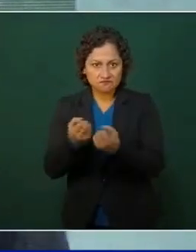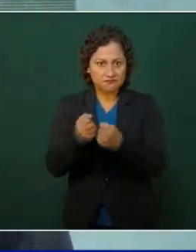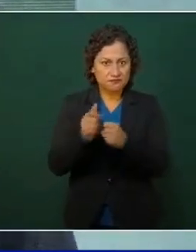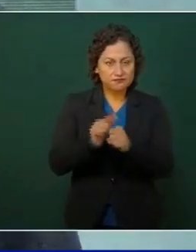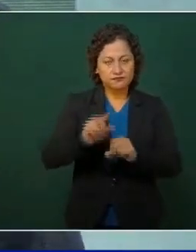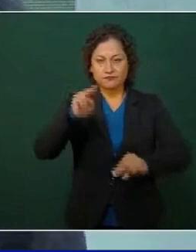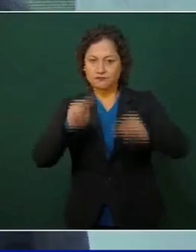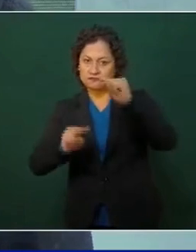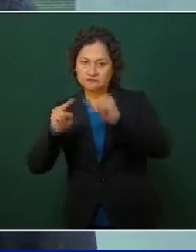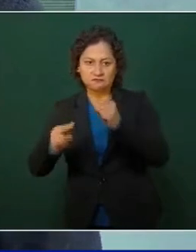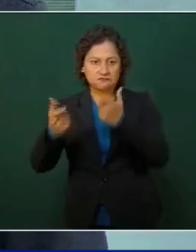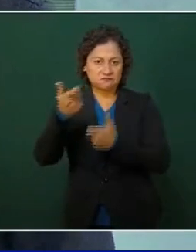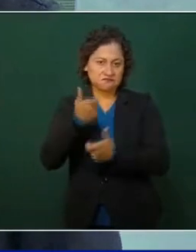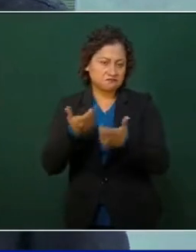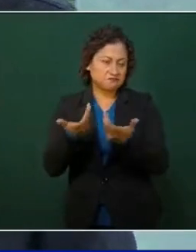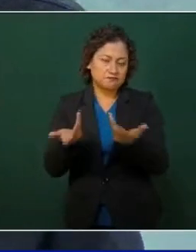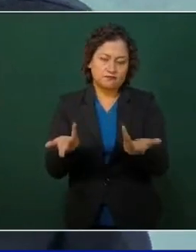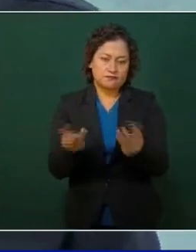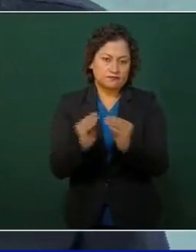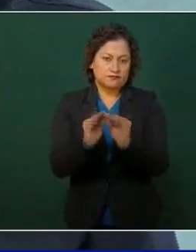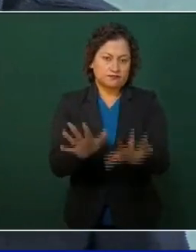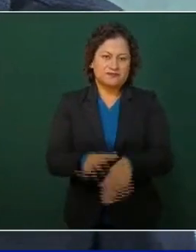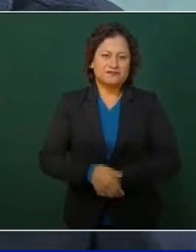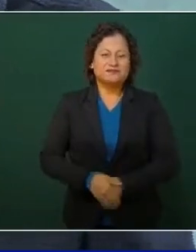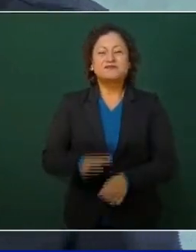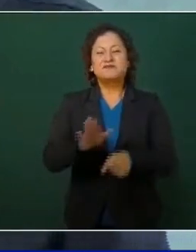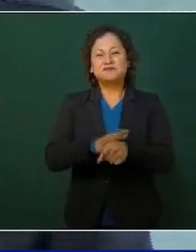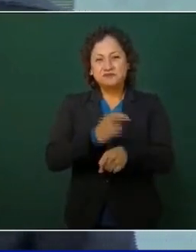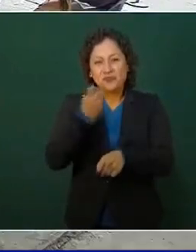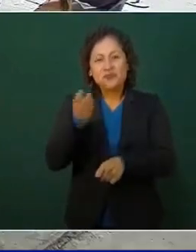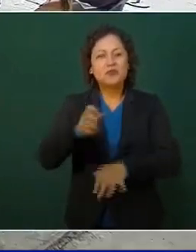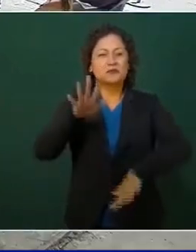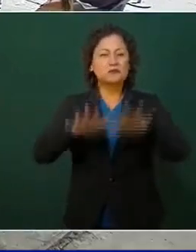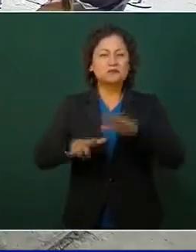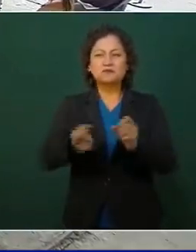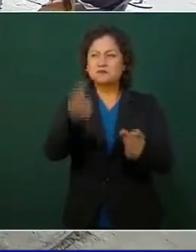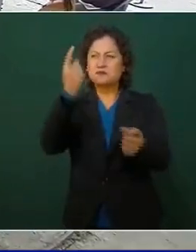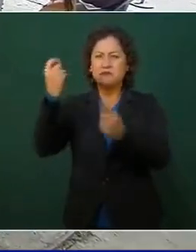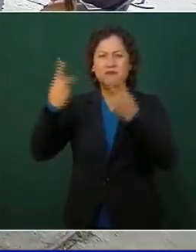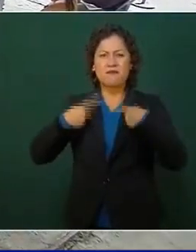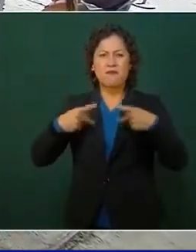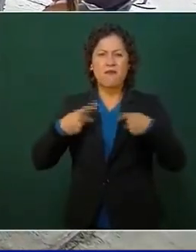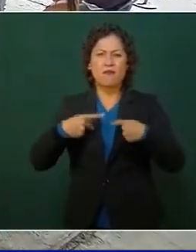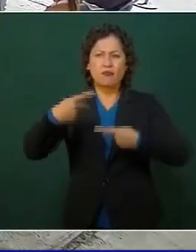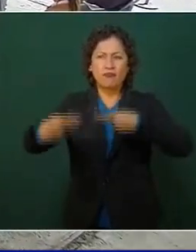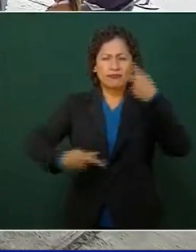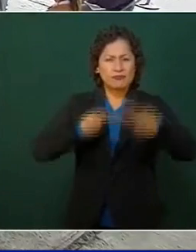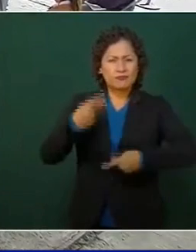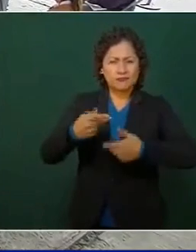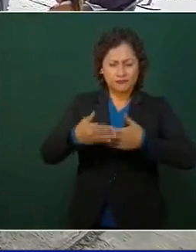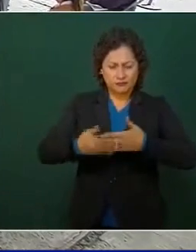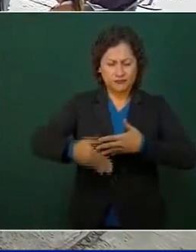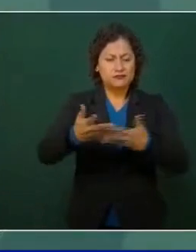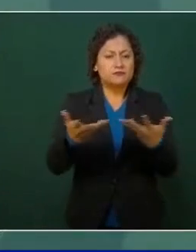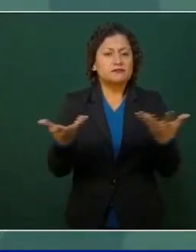Entonces, por eso cuando me dice, a ver, ¿cuál es el plan?